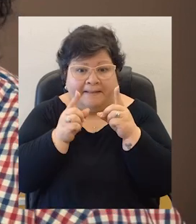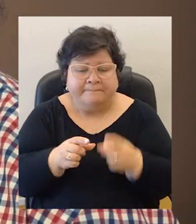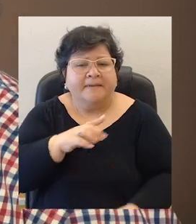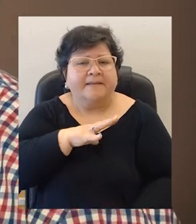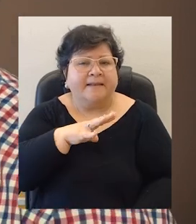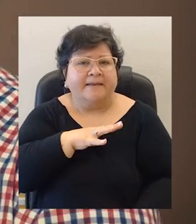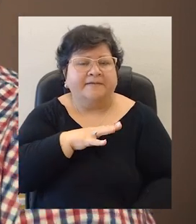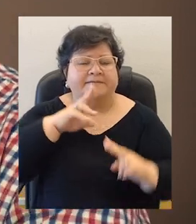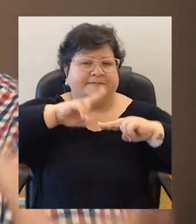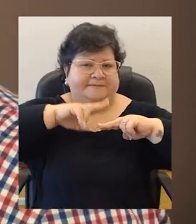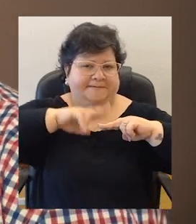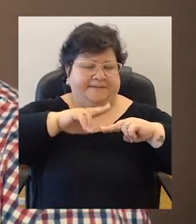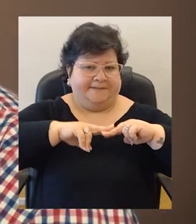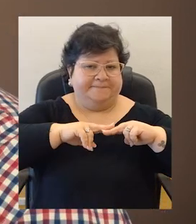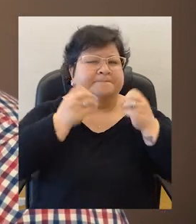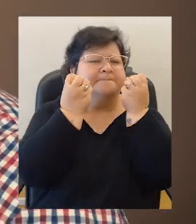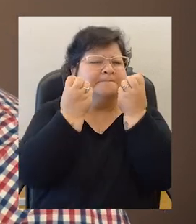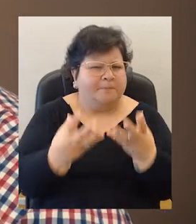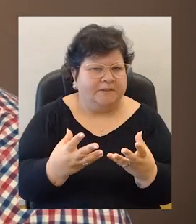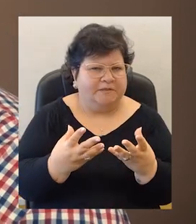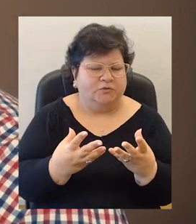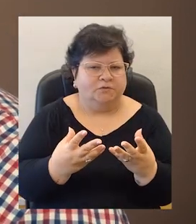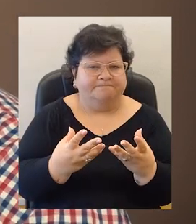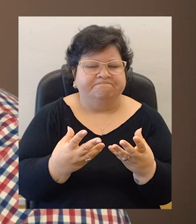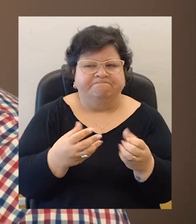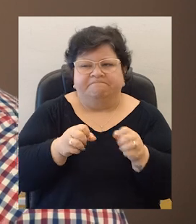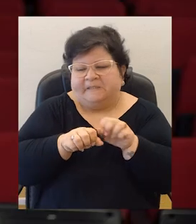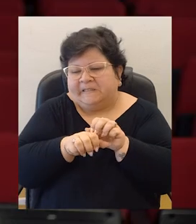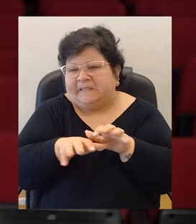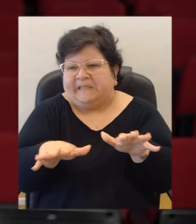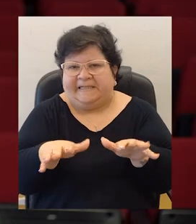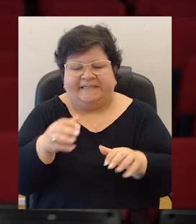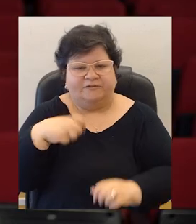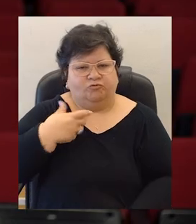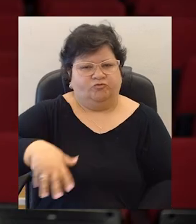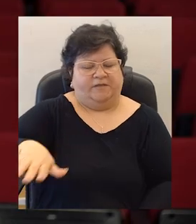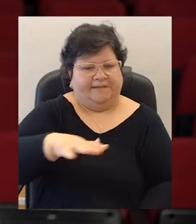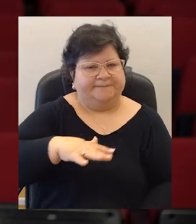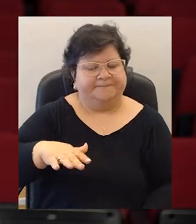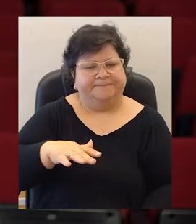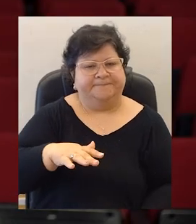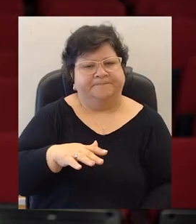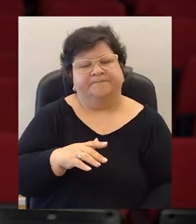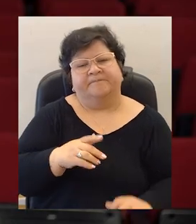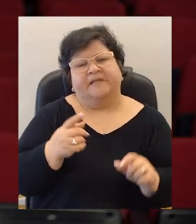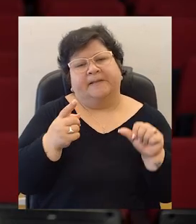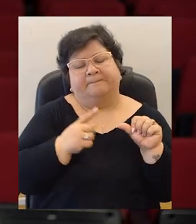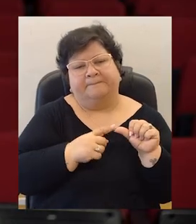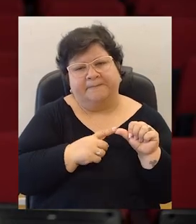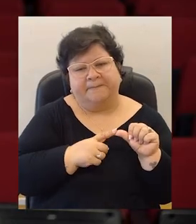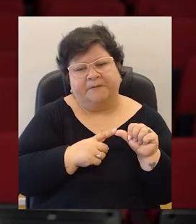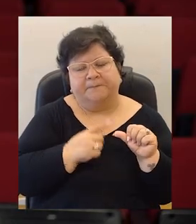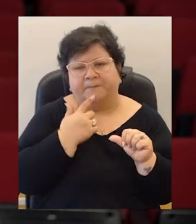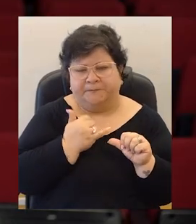los centros digitales son bastante más complejos que las redes sociales solamente bueno creo que el primero ya lo hacen bastante bien